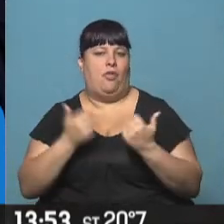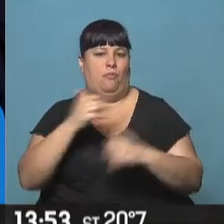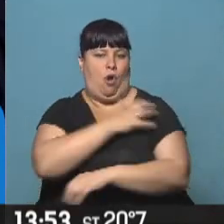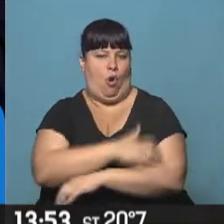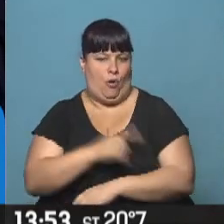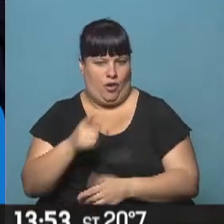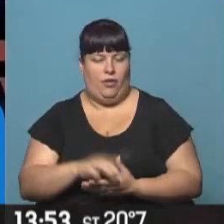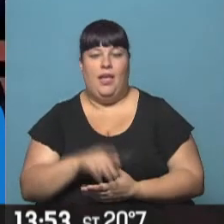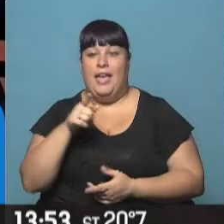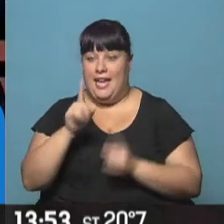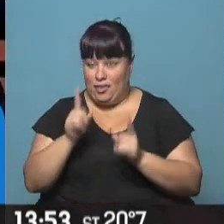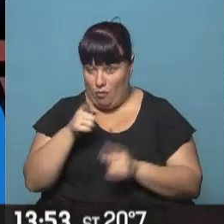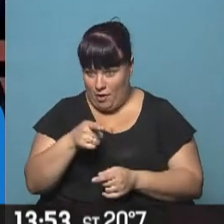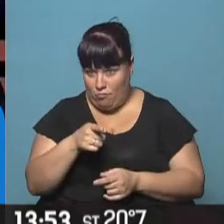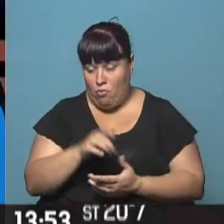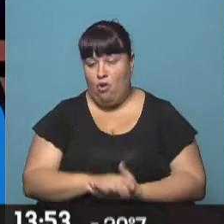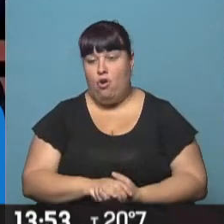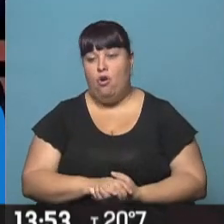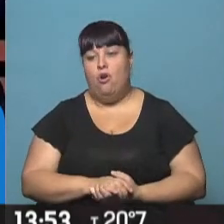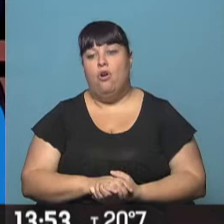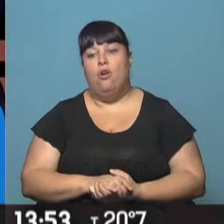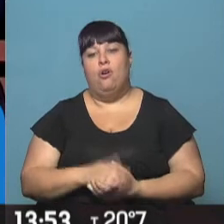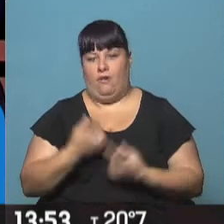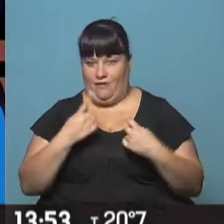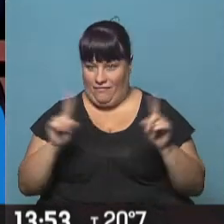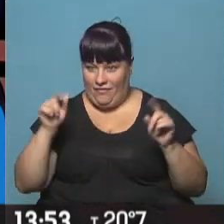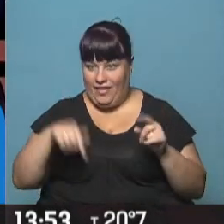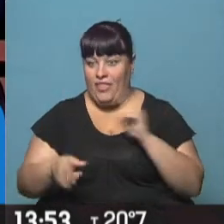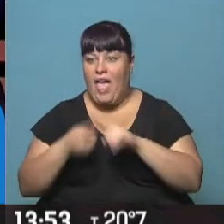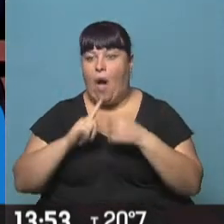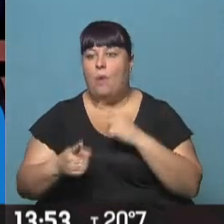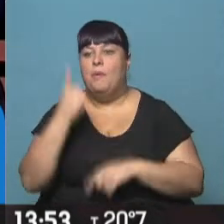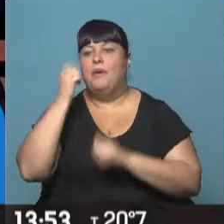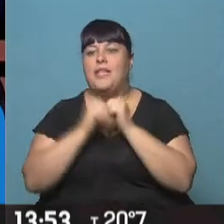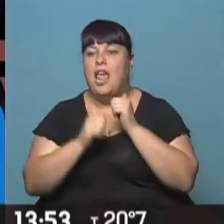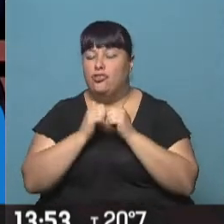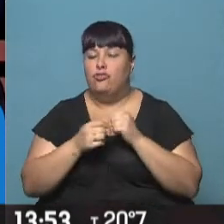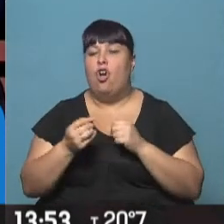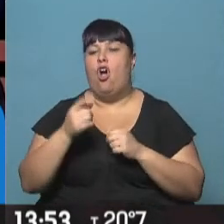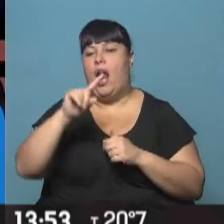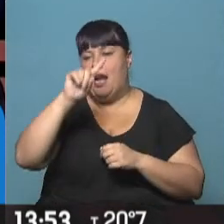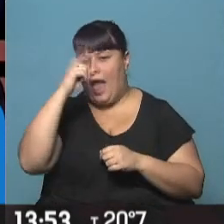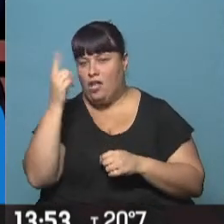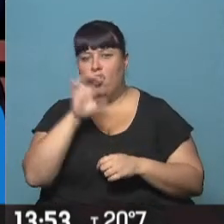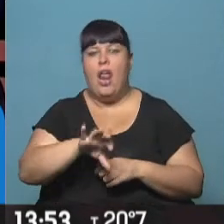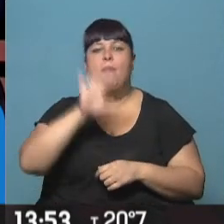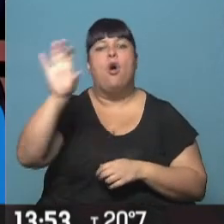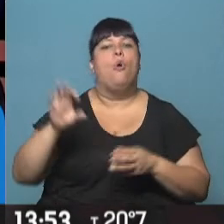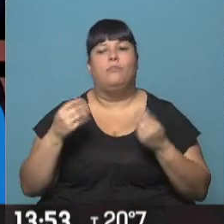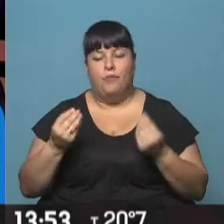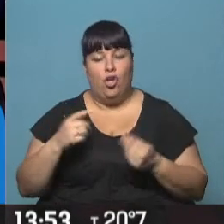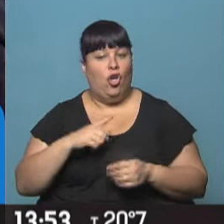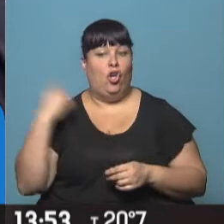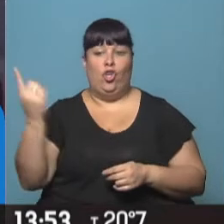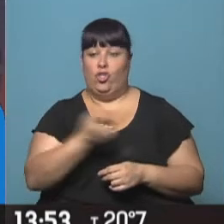pobreza. En esa línea, algo novedoso en este acuerdo histórico entre la Nación y las provincias es que